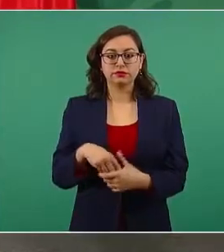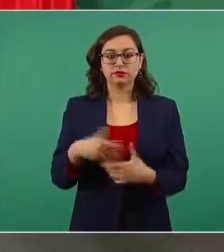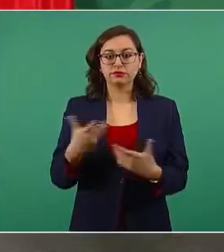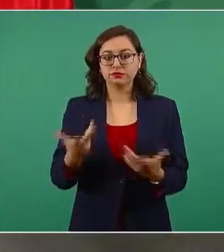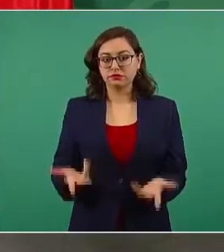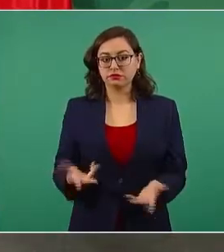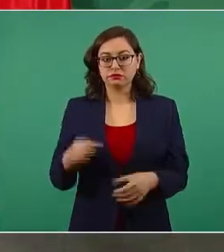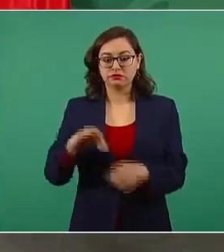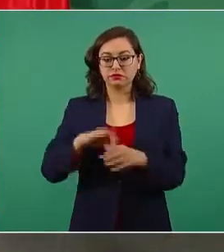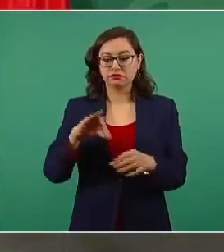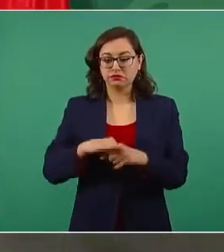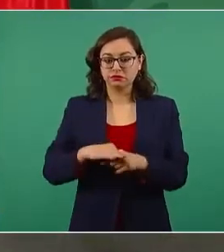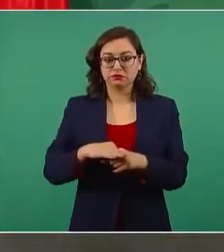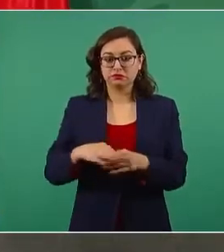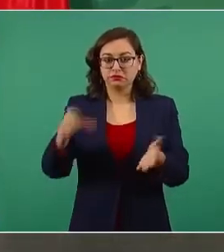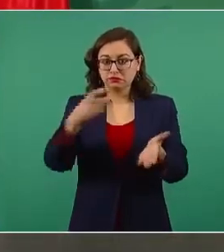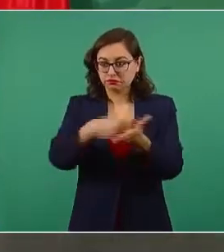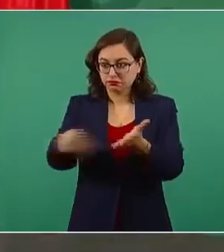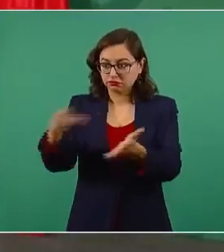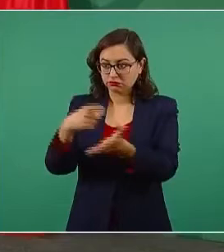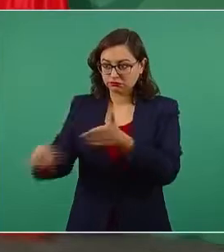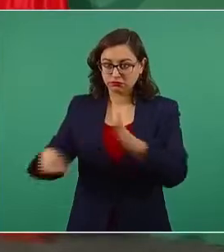compra de votos,